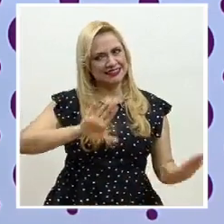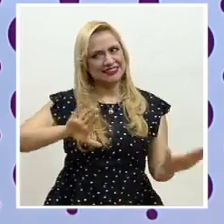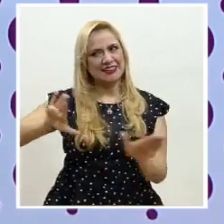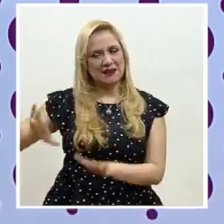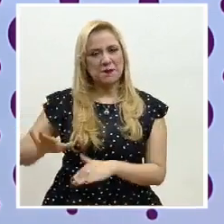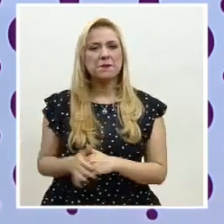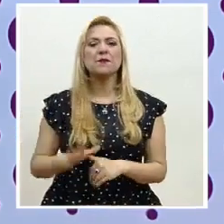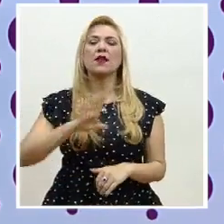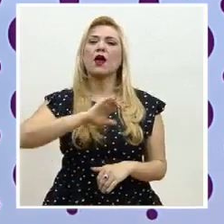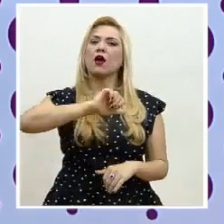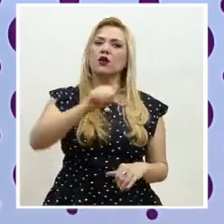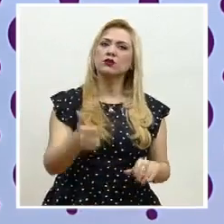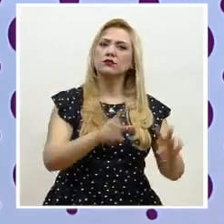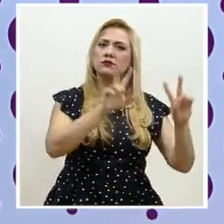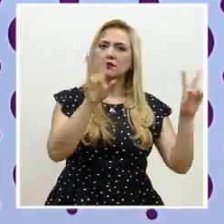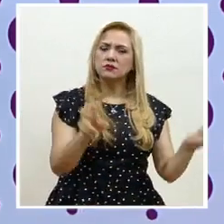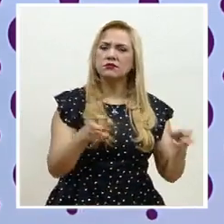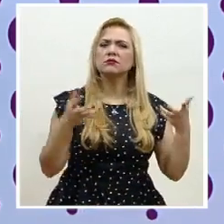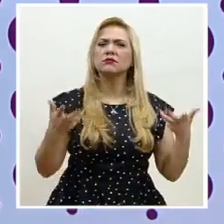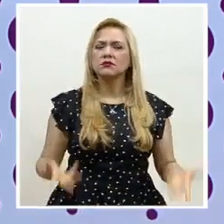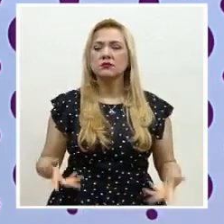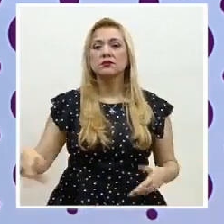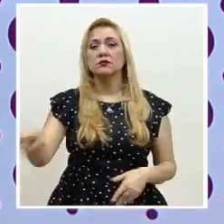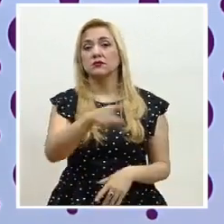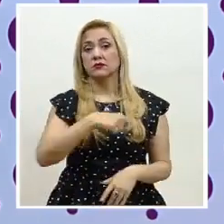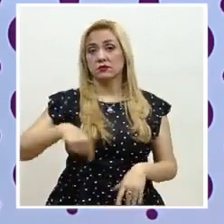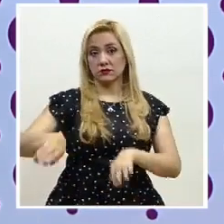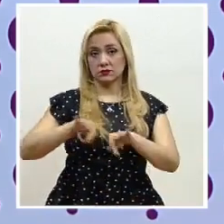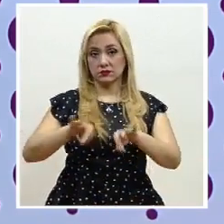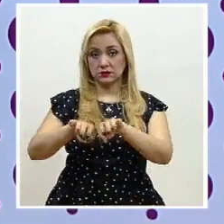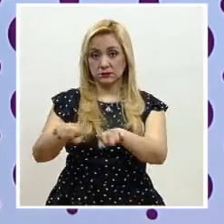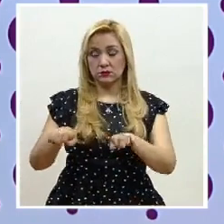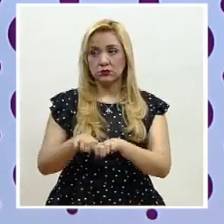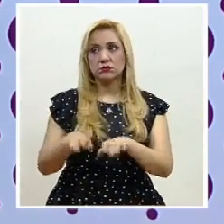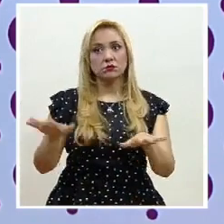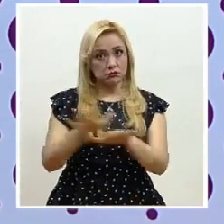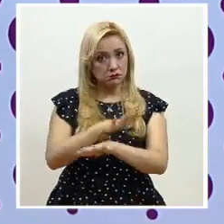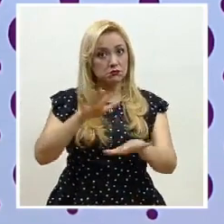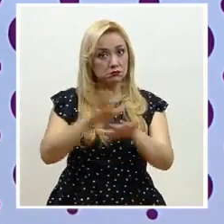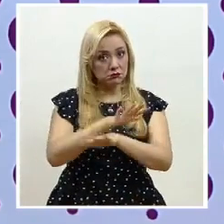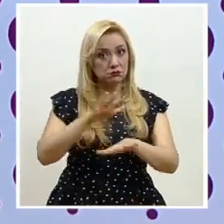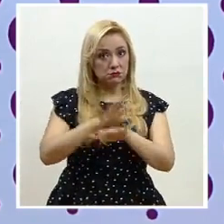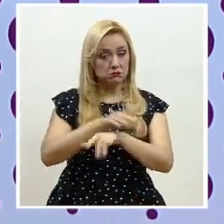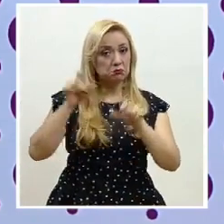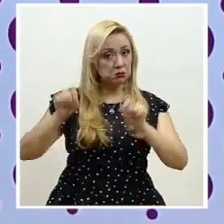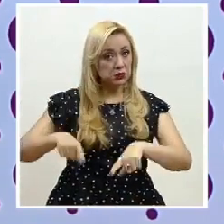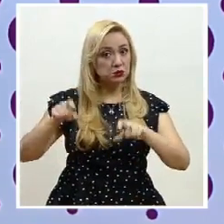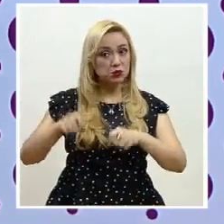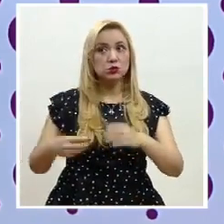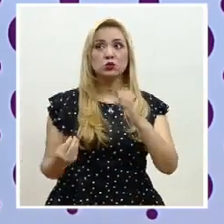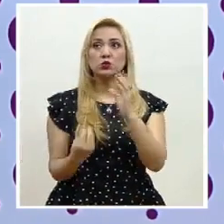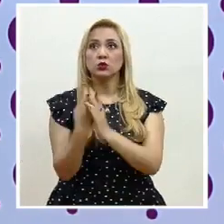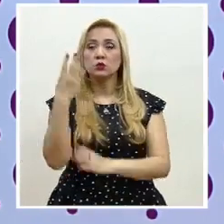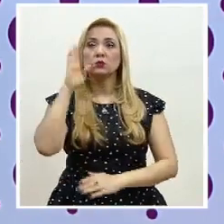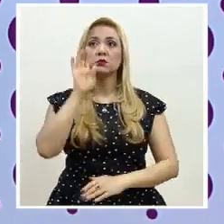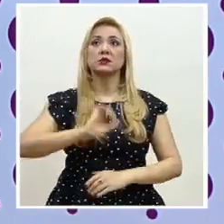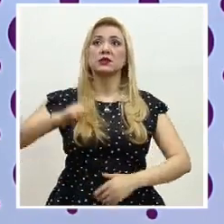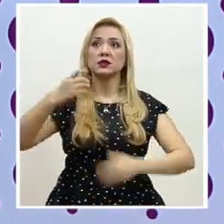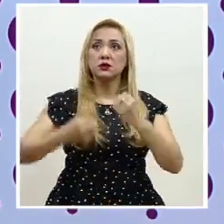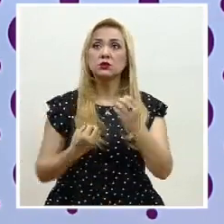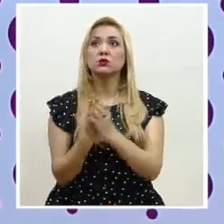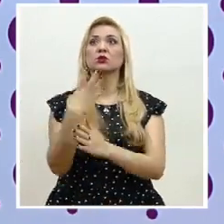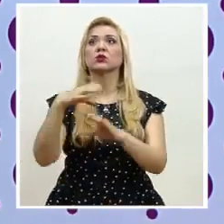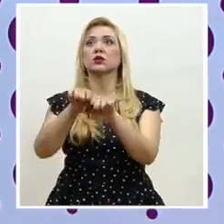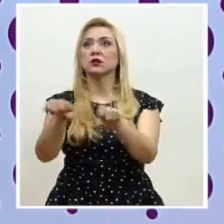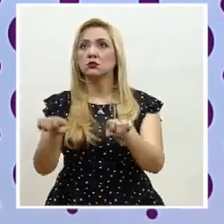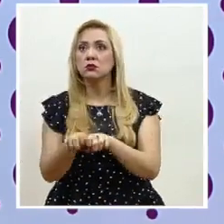hay otro tema interesante, las secretarias y secretarios de estudio y cuenta se van renovando con el tiempo, llegan nuevos ministros y ministras, normalmente llegan nuevos equipos, o incluso